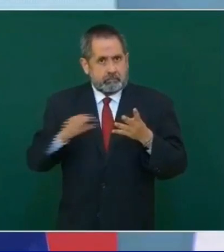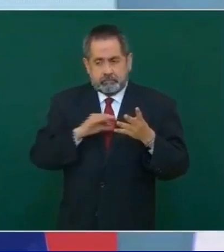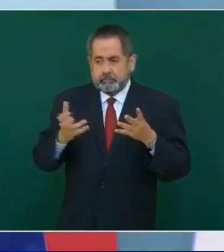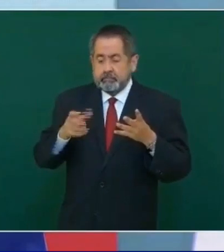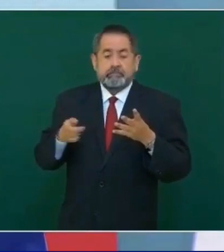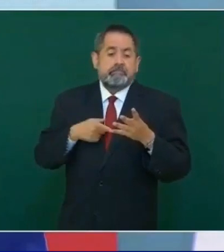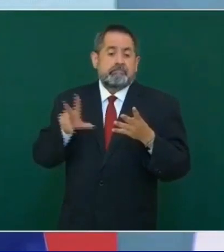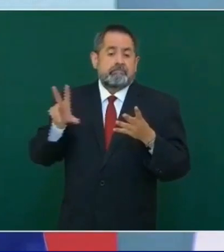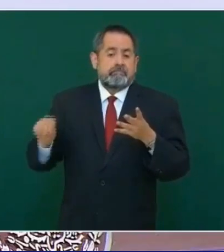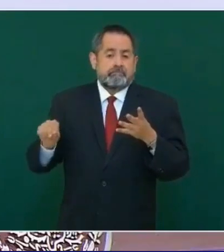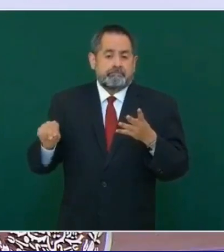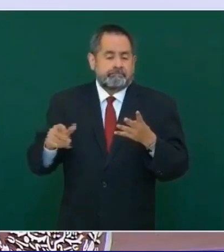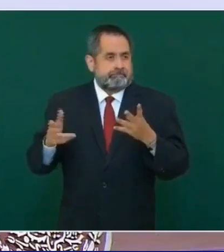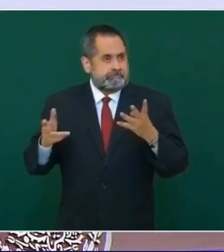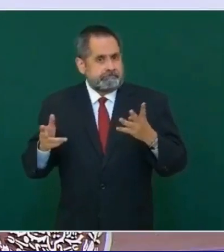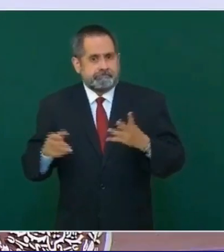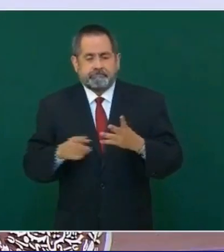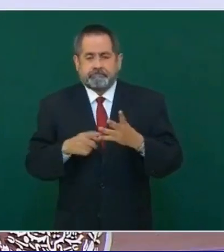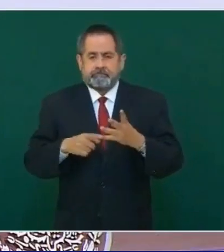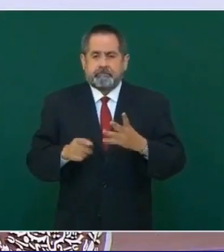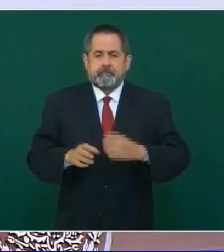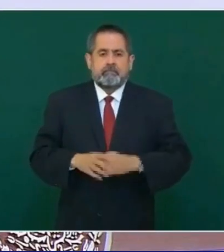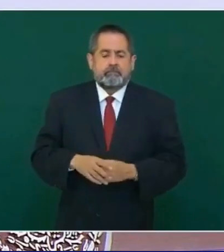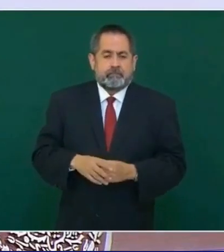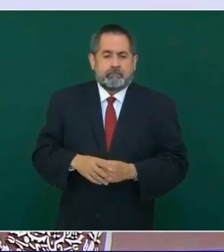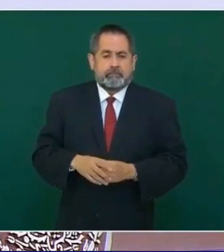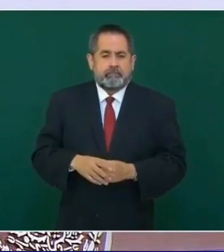de generar energía eléctrica.